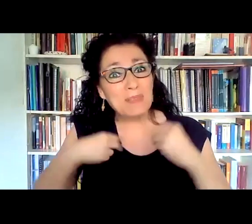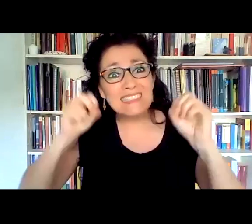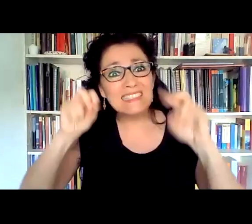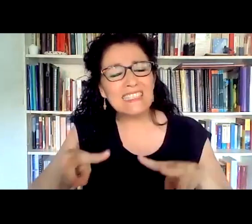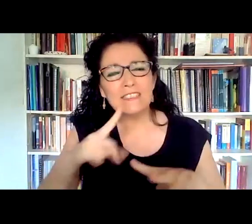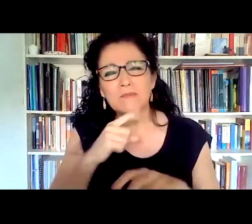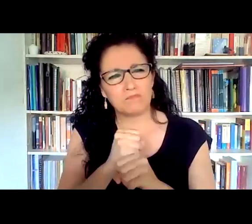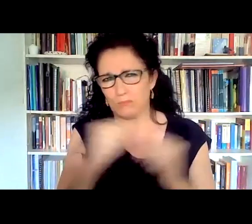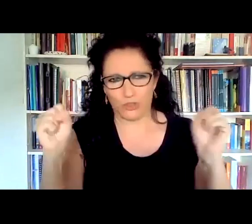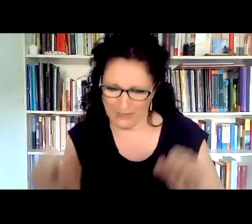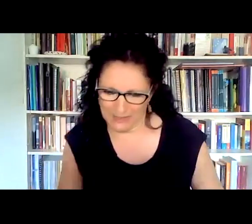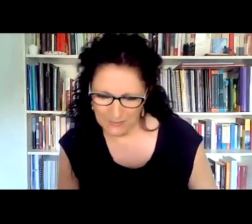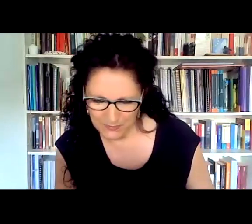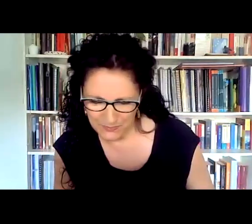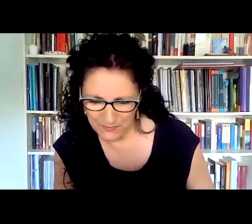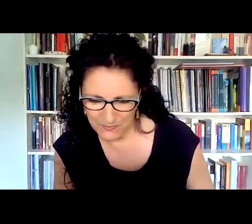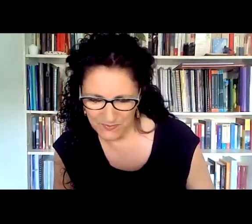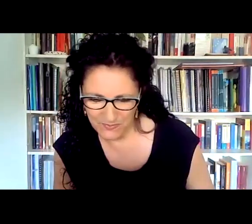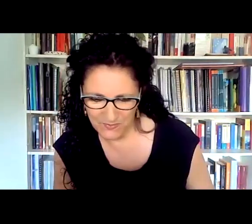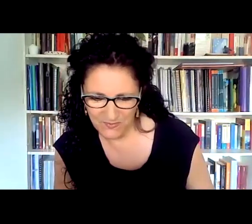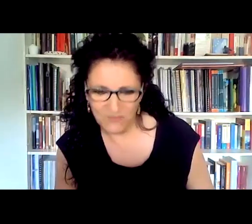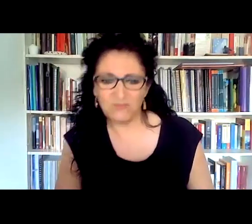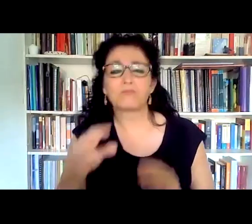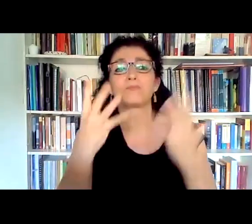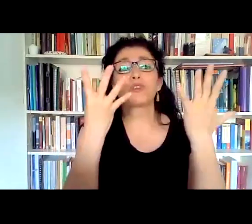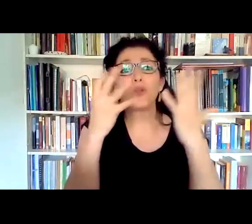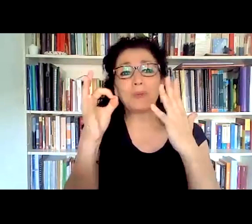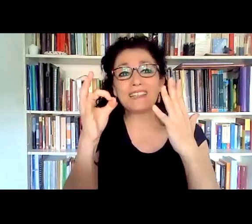87,7% dice no se ven